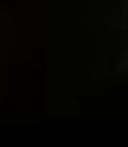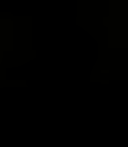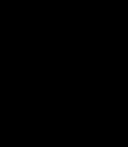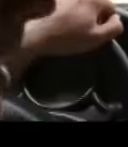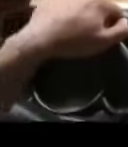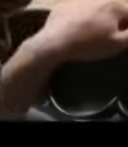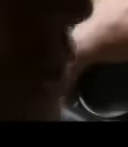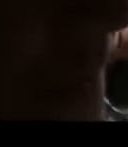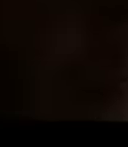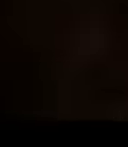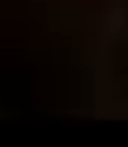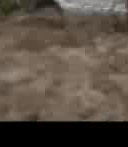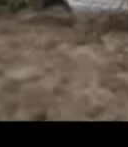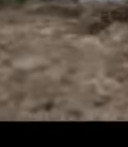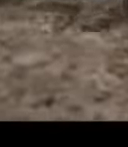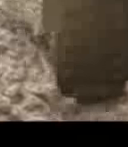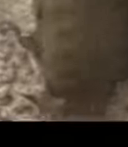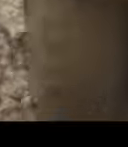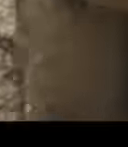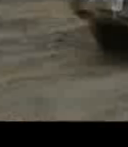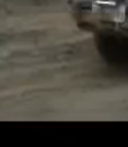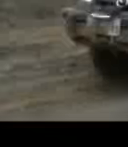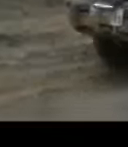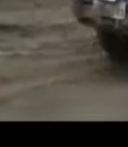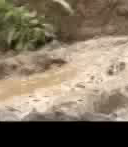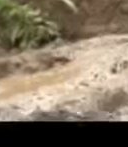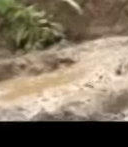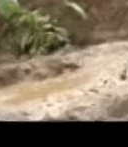sube. ¿Listos?